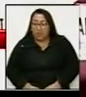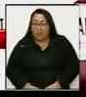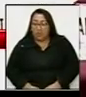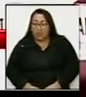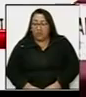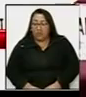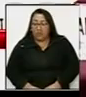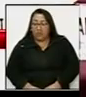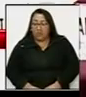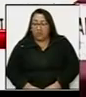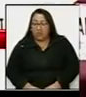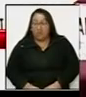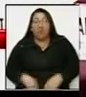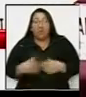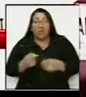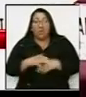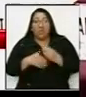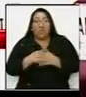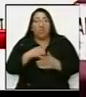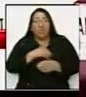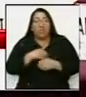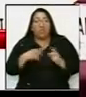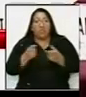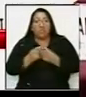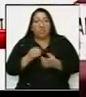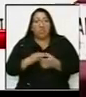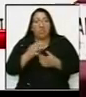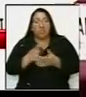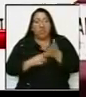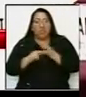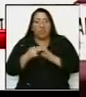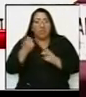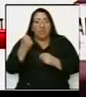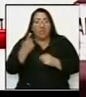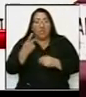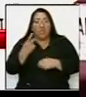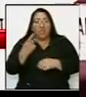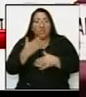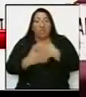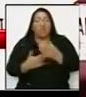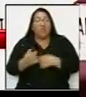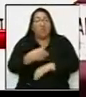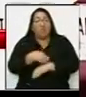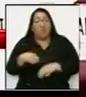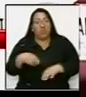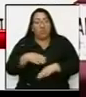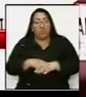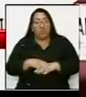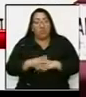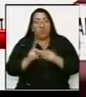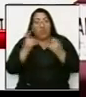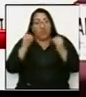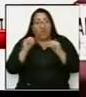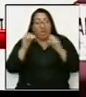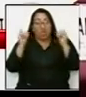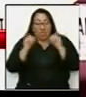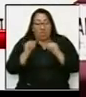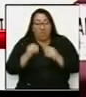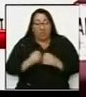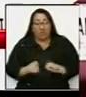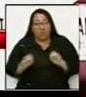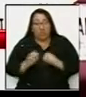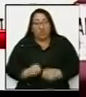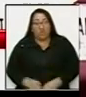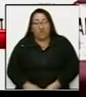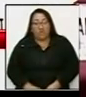Comisión Especial de qué cosas se está entendiendo por trayectoria profesional y solvencia e idoneidad moral, que son